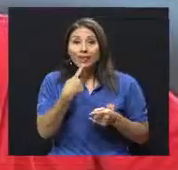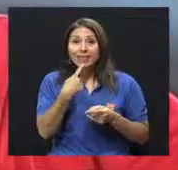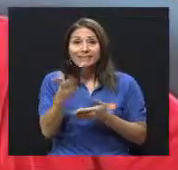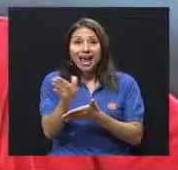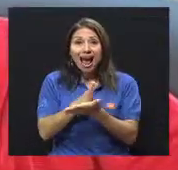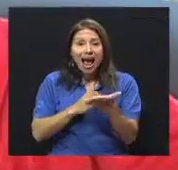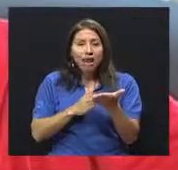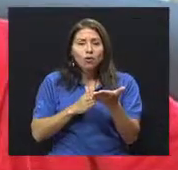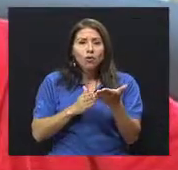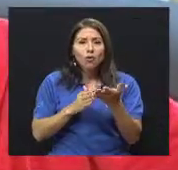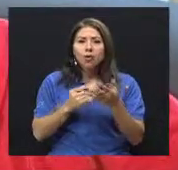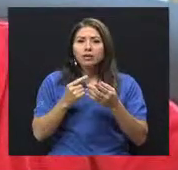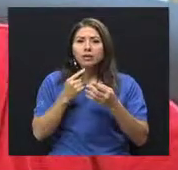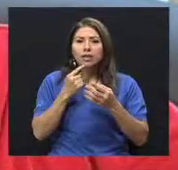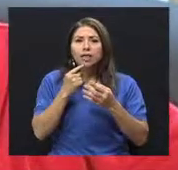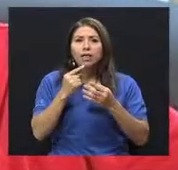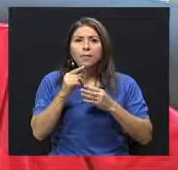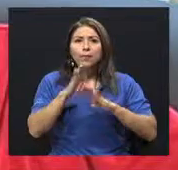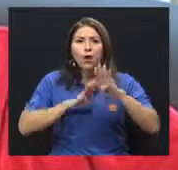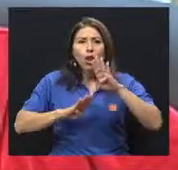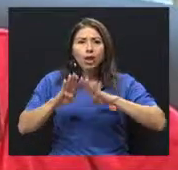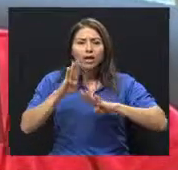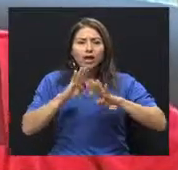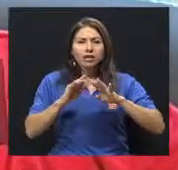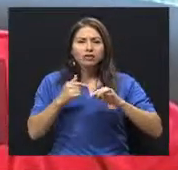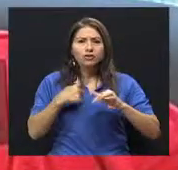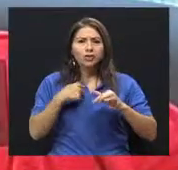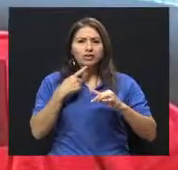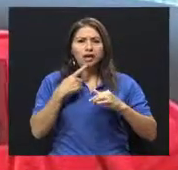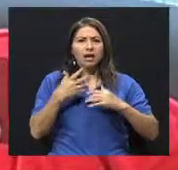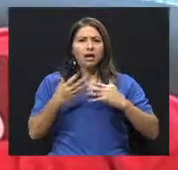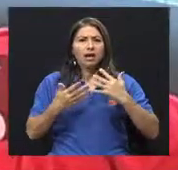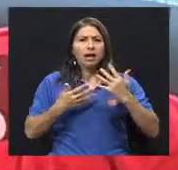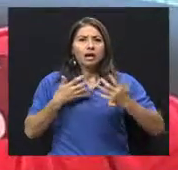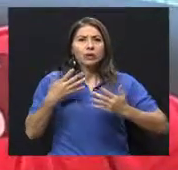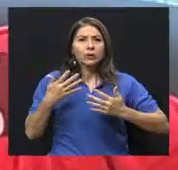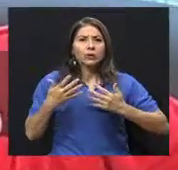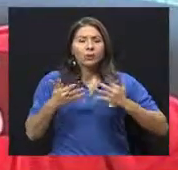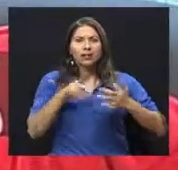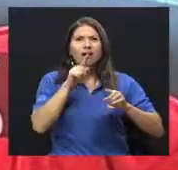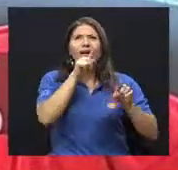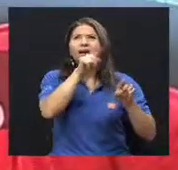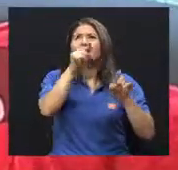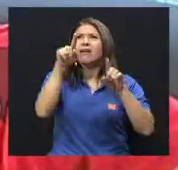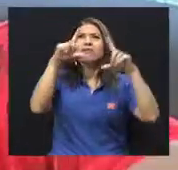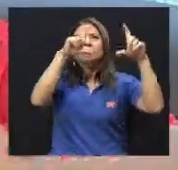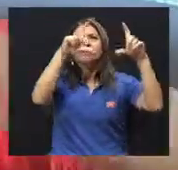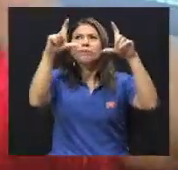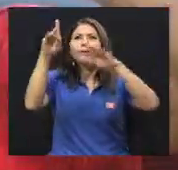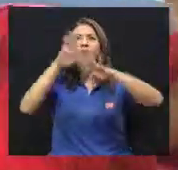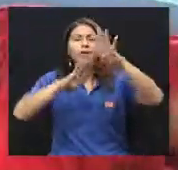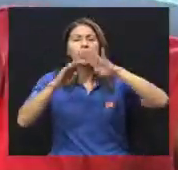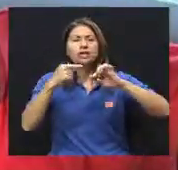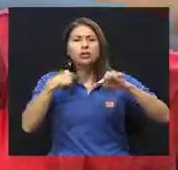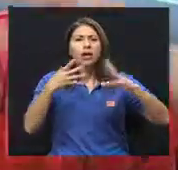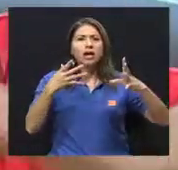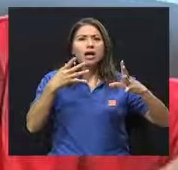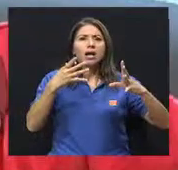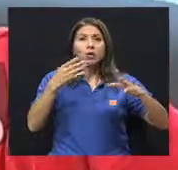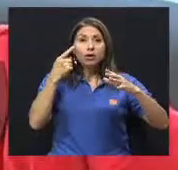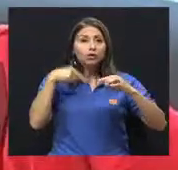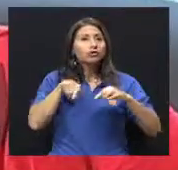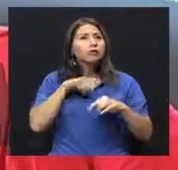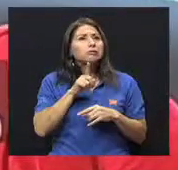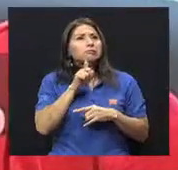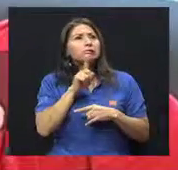algo de microbiología, entonces yo diciendo, ay. Entonces cuando nos metimos, había una maquinota